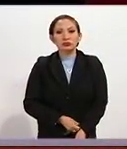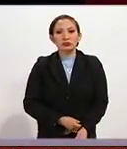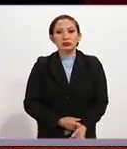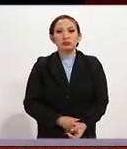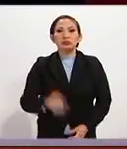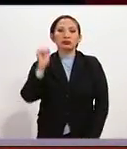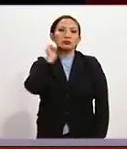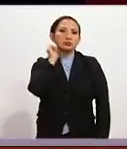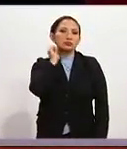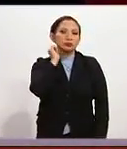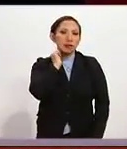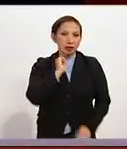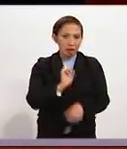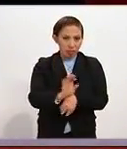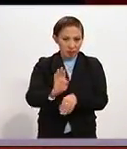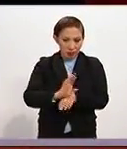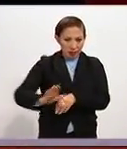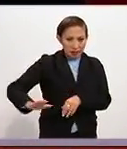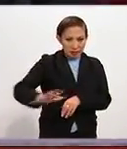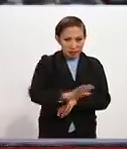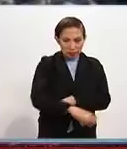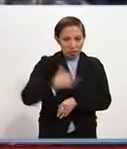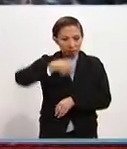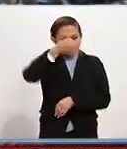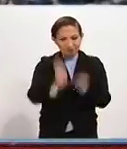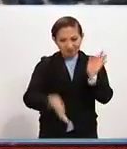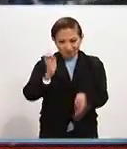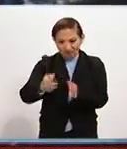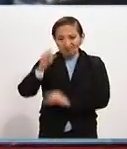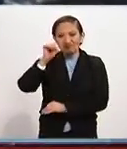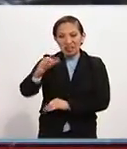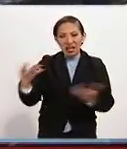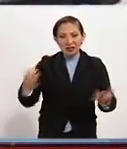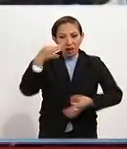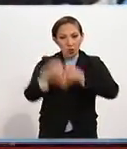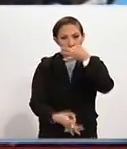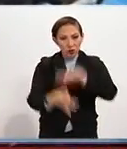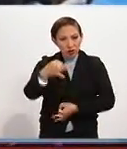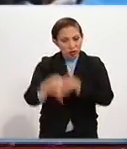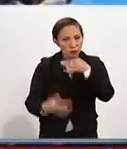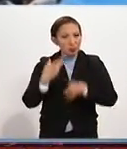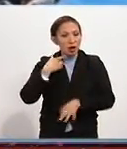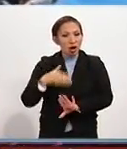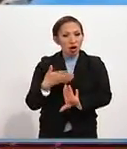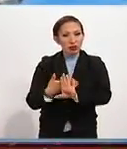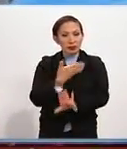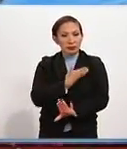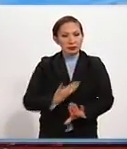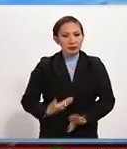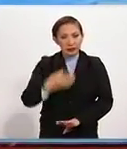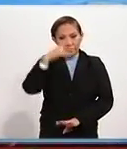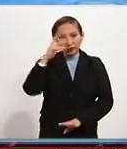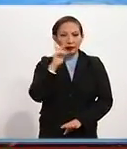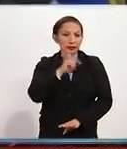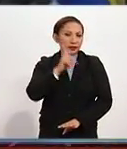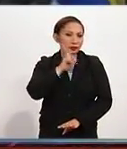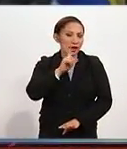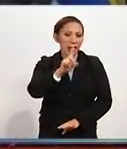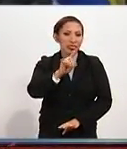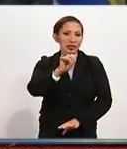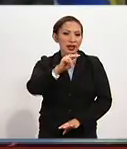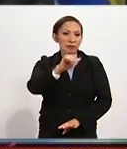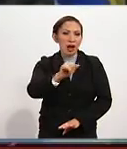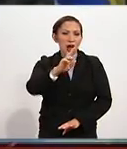Los senadores brasileños dieron el sí para que se realice un juicio político en contra de la presidenta Dilma Rousseff.